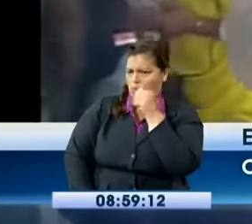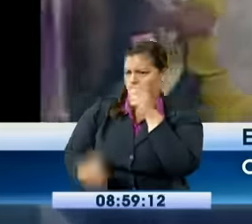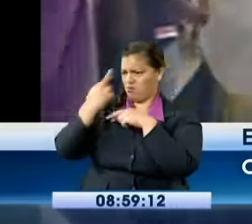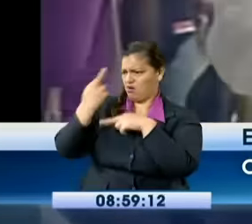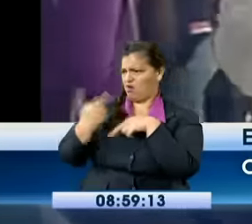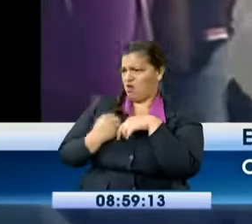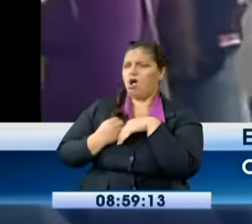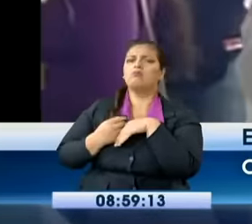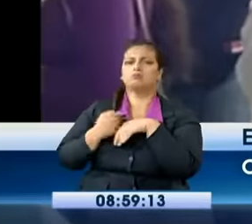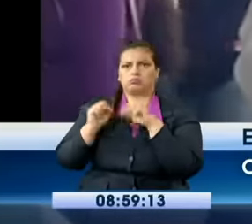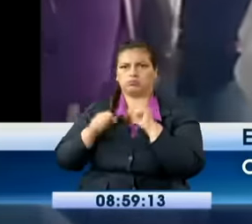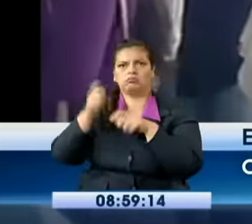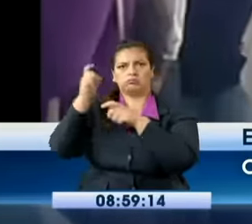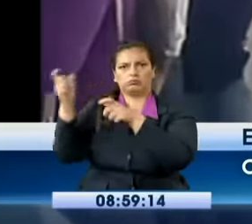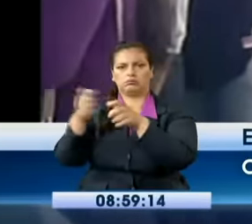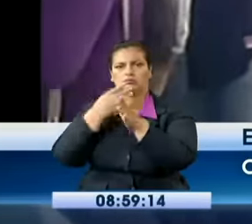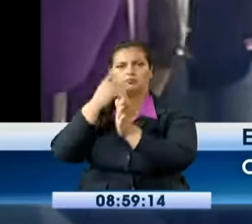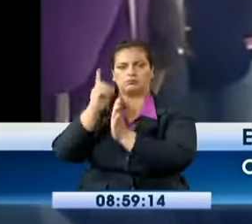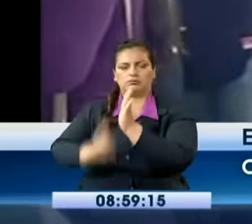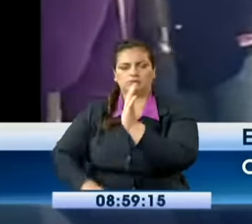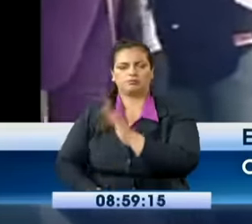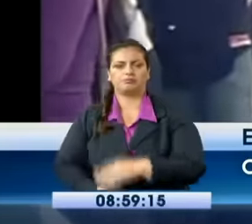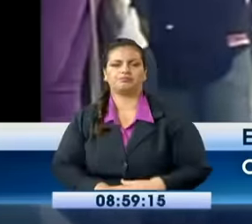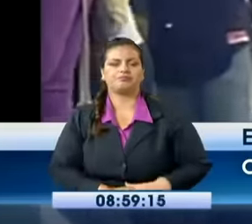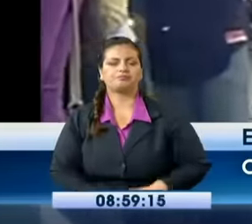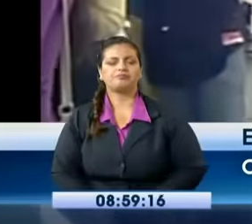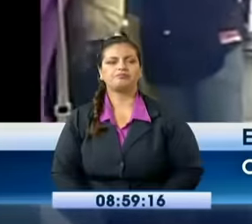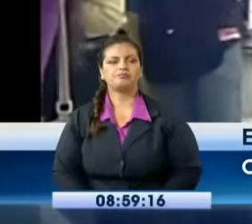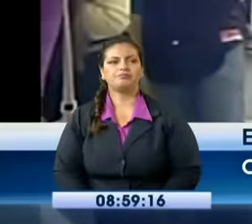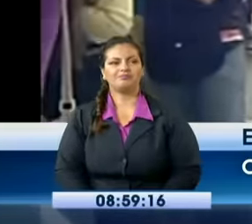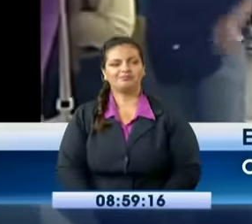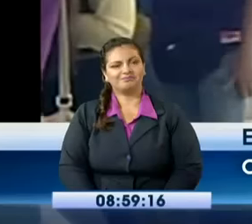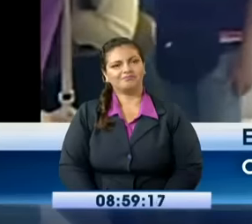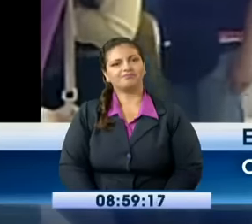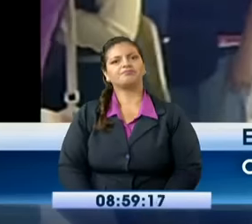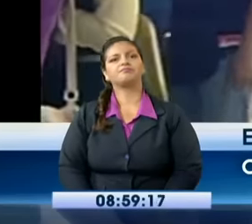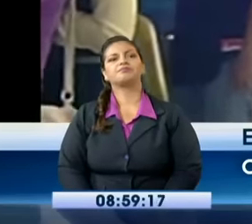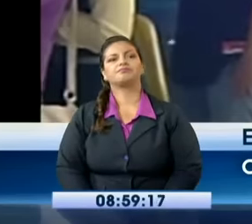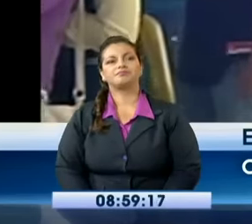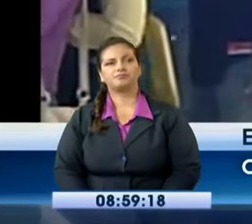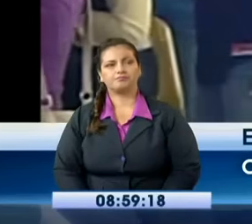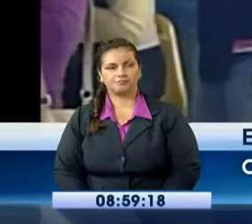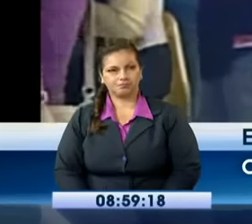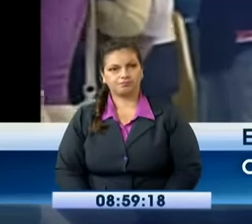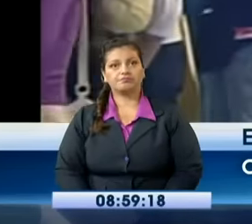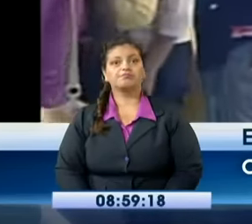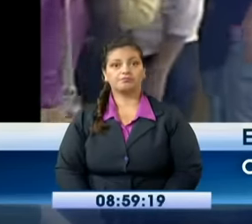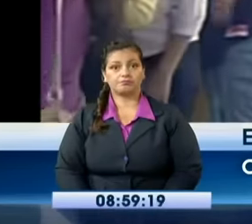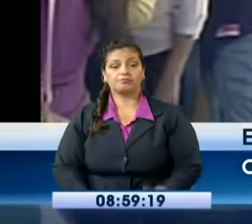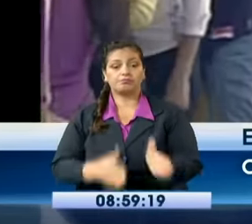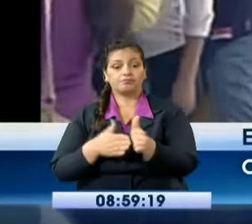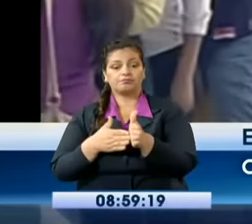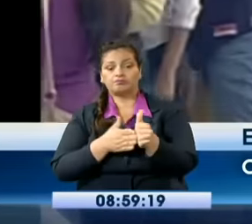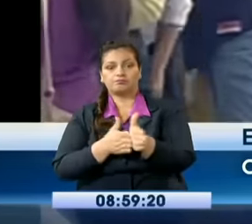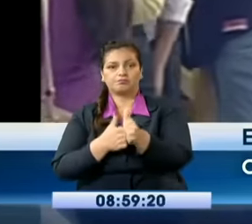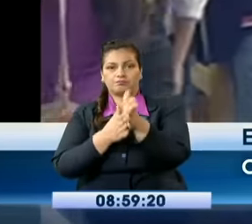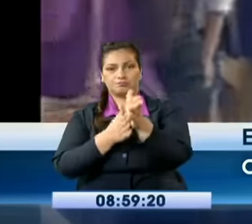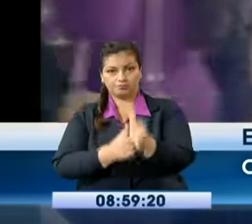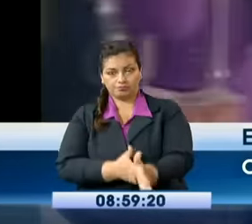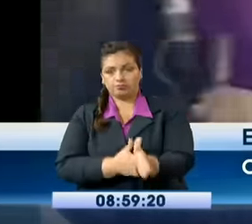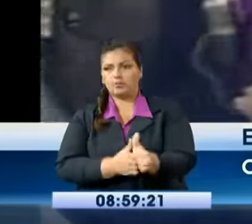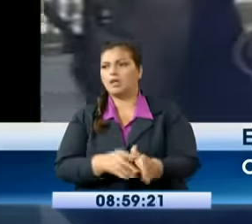con este dato. Es parte de la de los instructivos que se está dando en las estaciones y terminales de la Metrovía, para que todas las